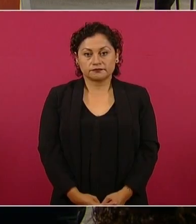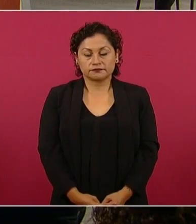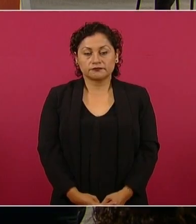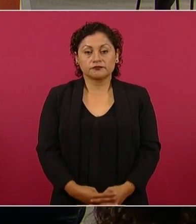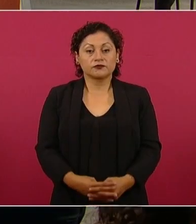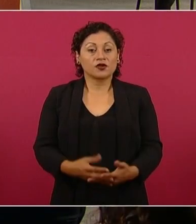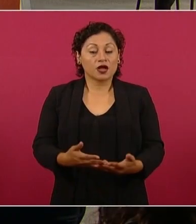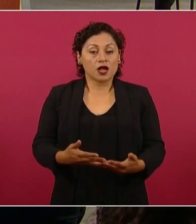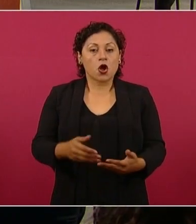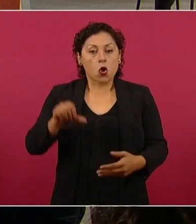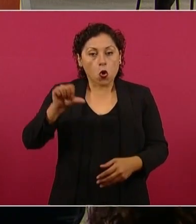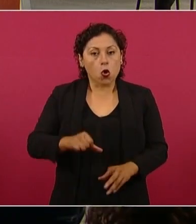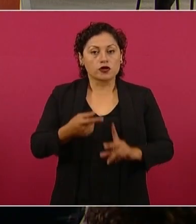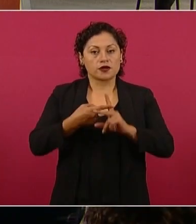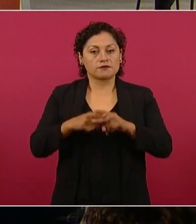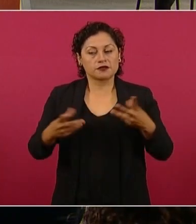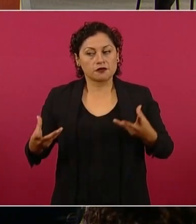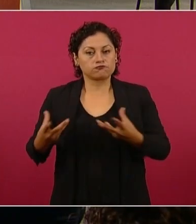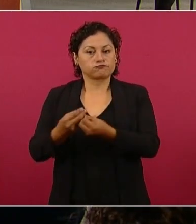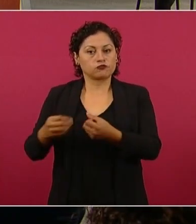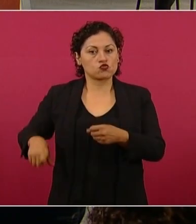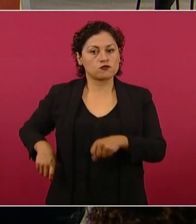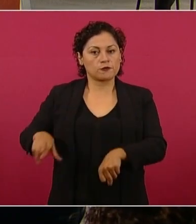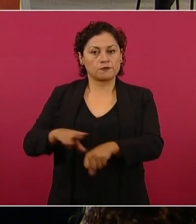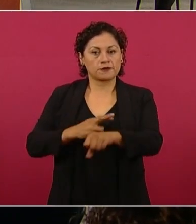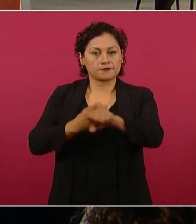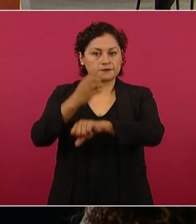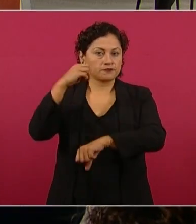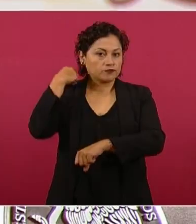de Oaxaca para arrancar estos